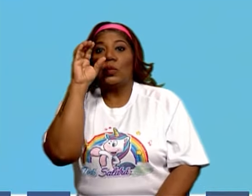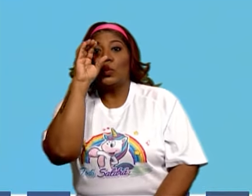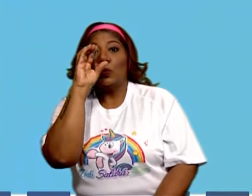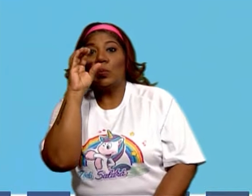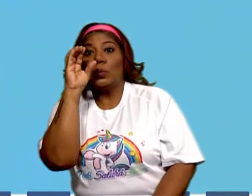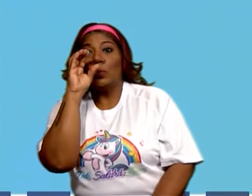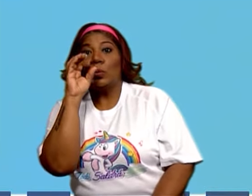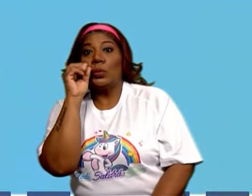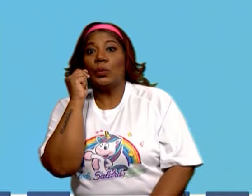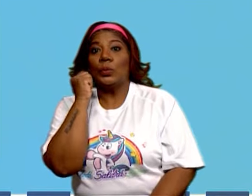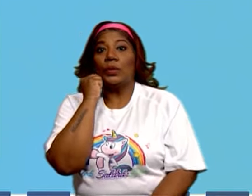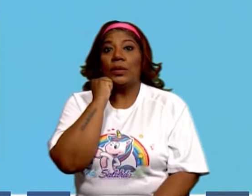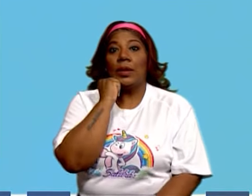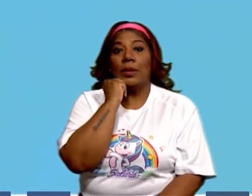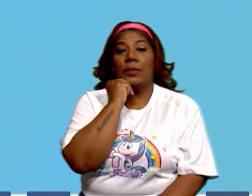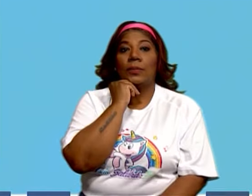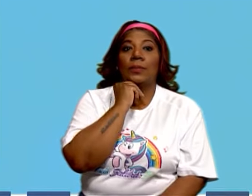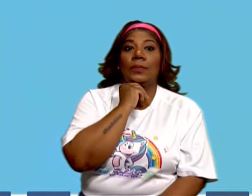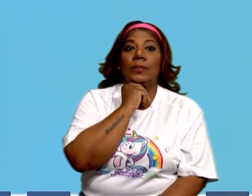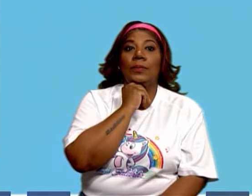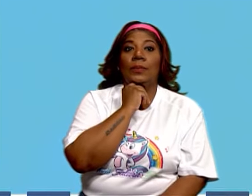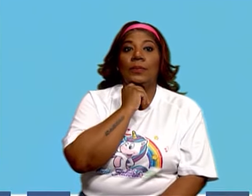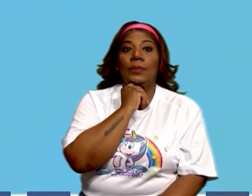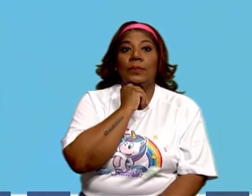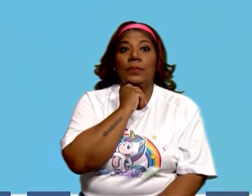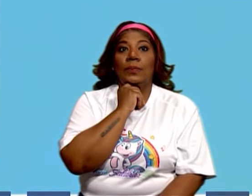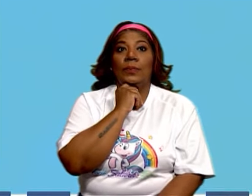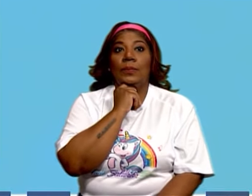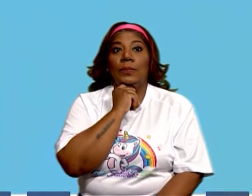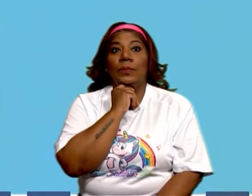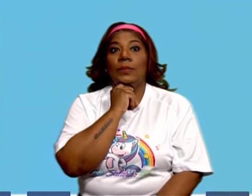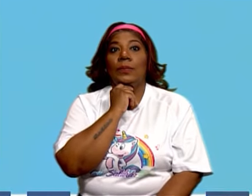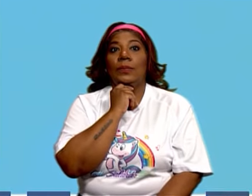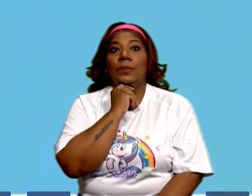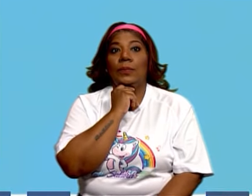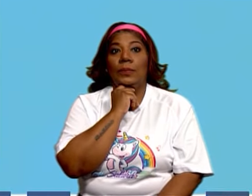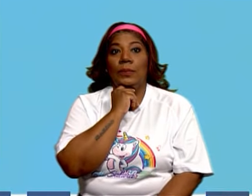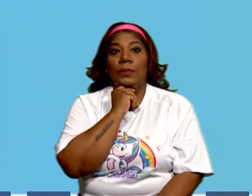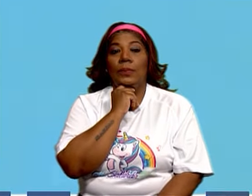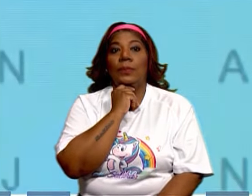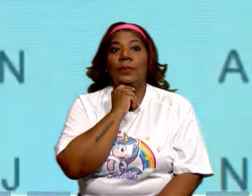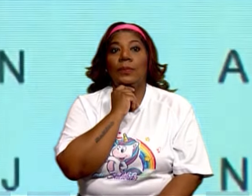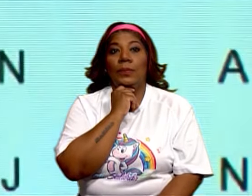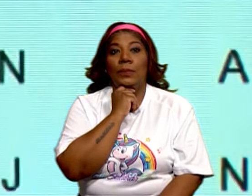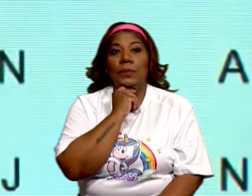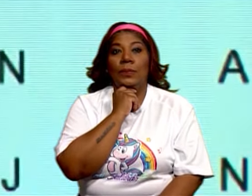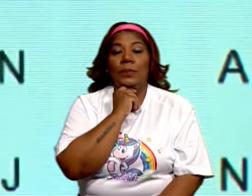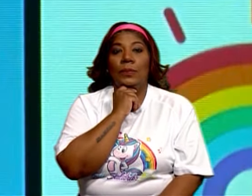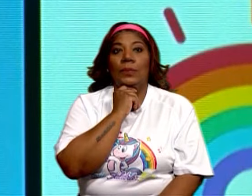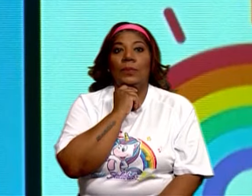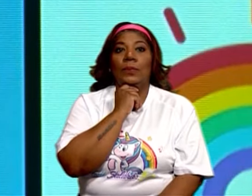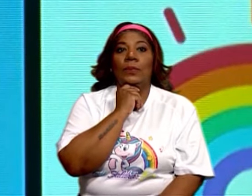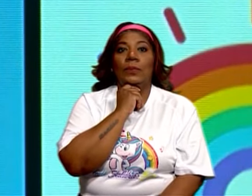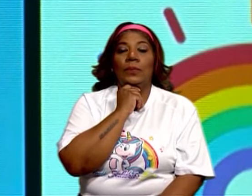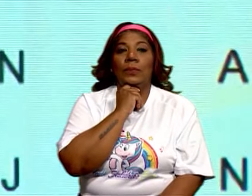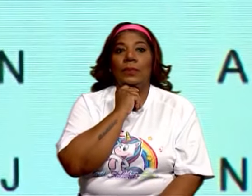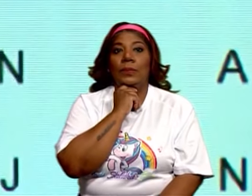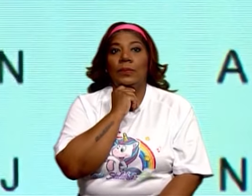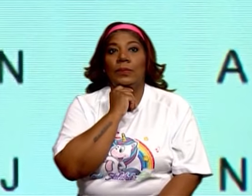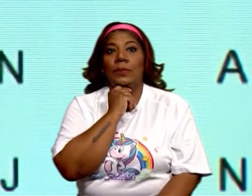otra letra. Por ejemplo, aquí en la primera columna tenemos la I. Vamos a buscar alrededor.